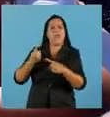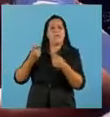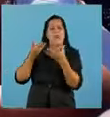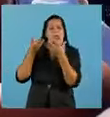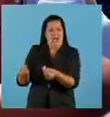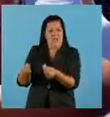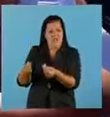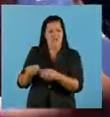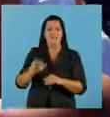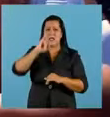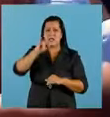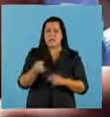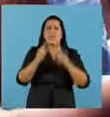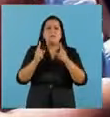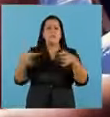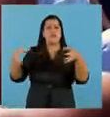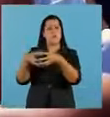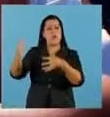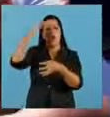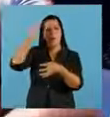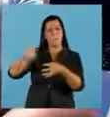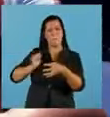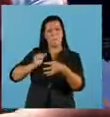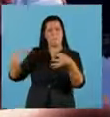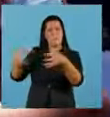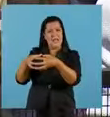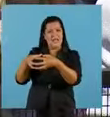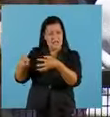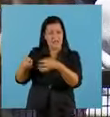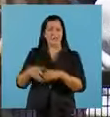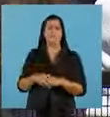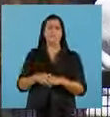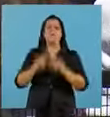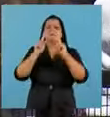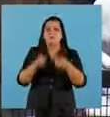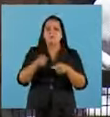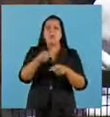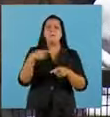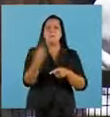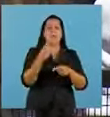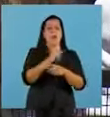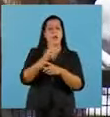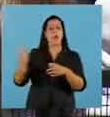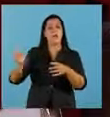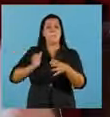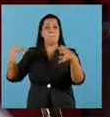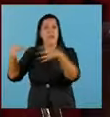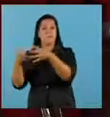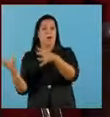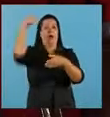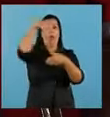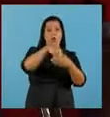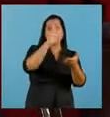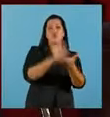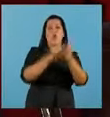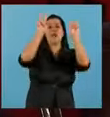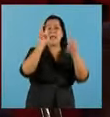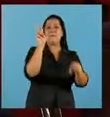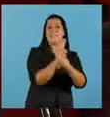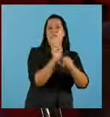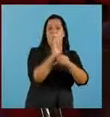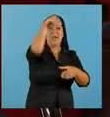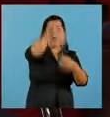la adecuación del instrumento militar a las funciones propias de las Fuerzas Armadas y el no involucramiento de las Fuerzas Armadas en cuestiones de seguridad